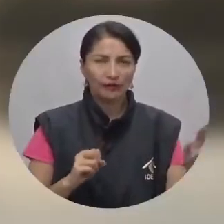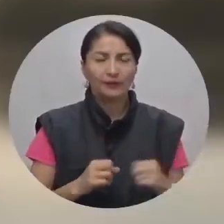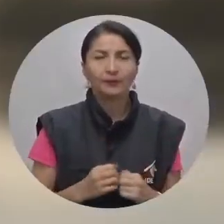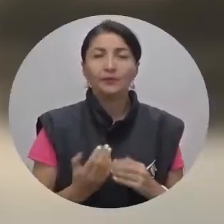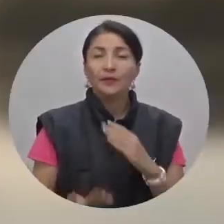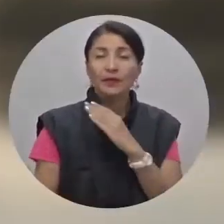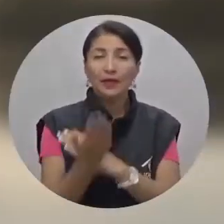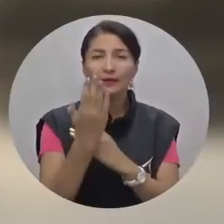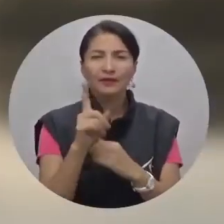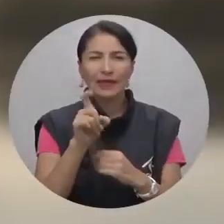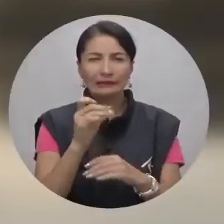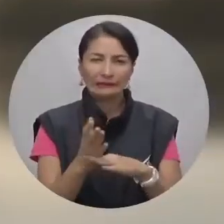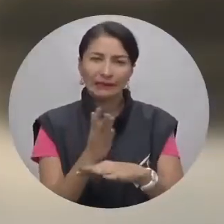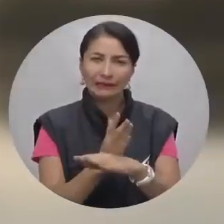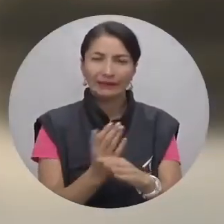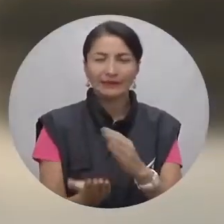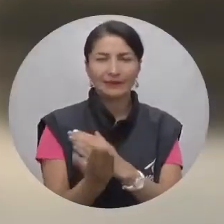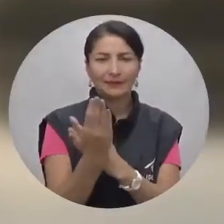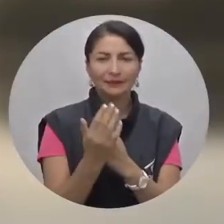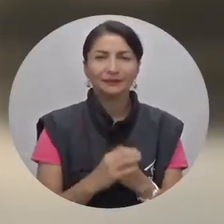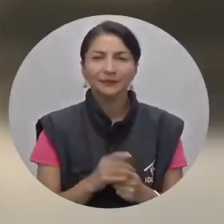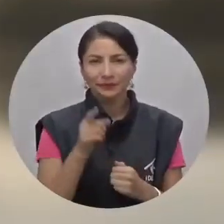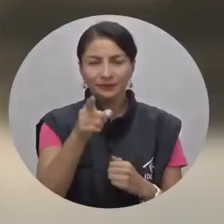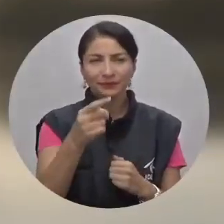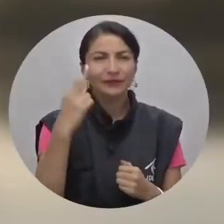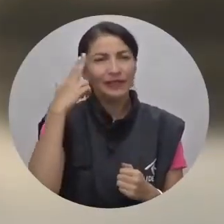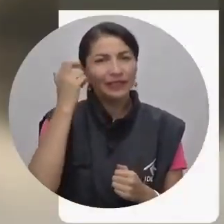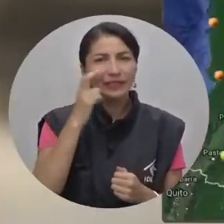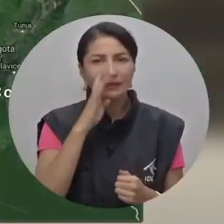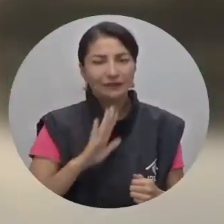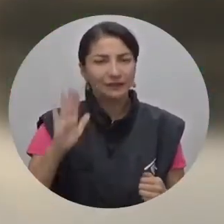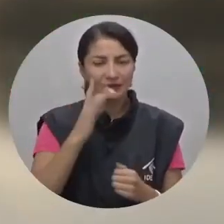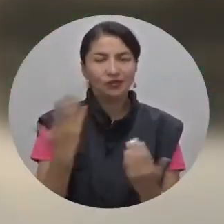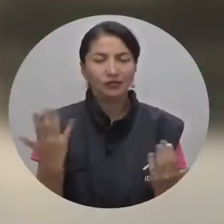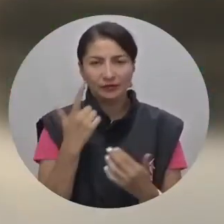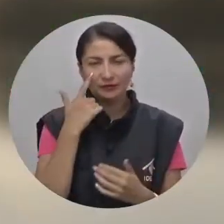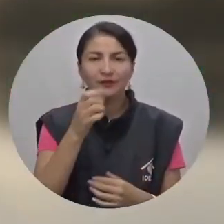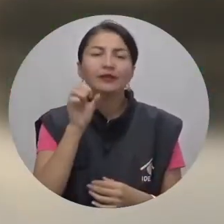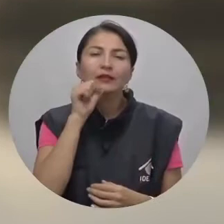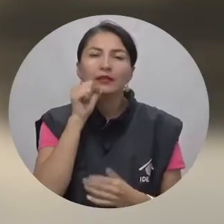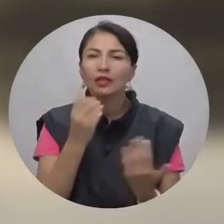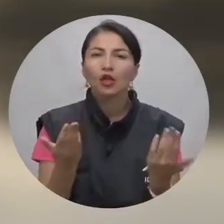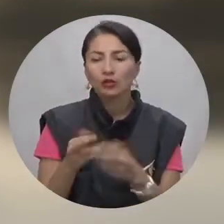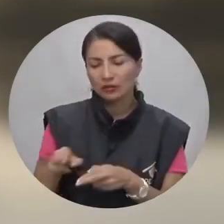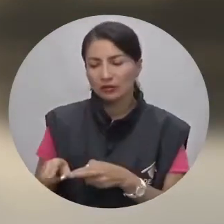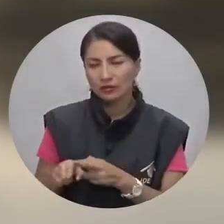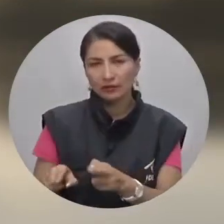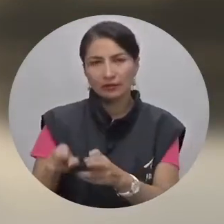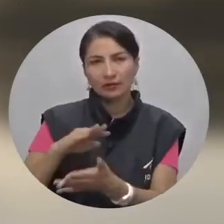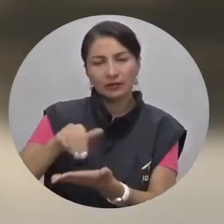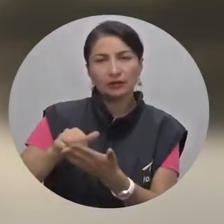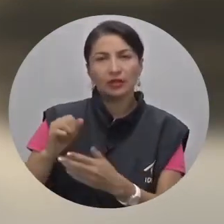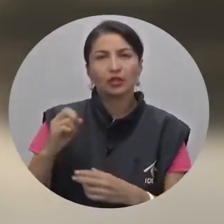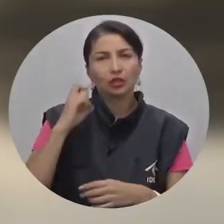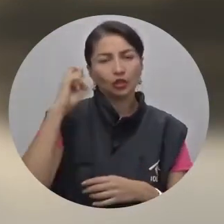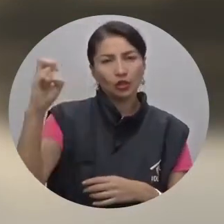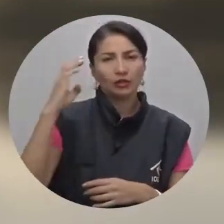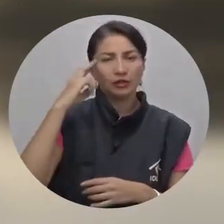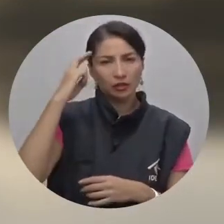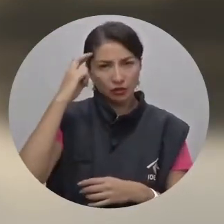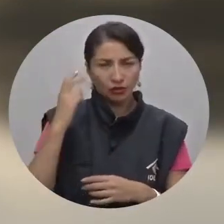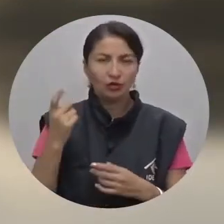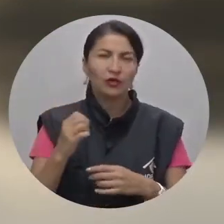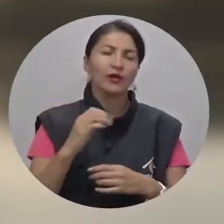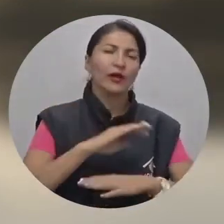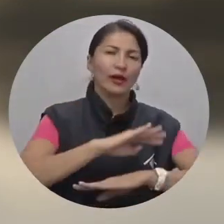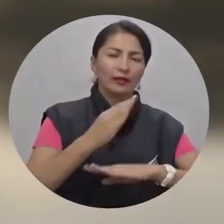la mañana. Veamos las alertas del IDEAM. Alerta naranja sobre ríos en el centro y norte del Chocó, occidente de Antioquia, Cauca y